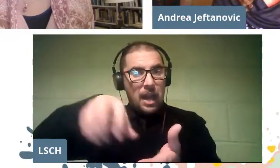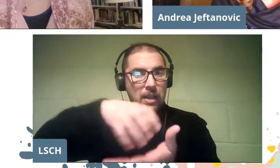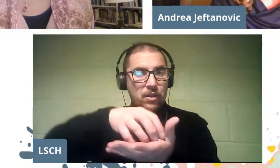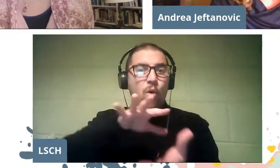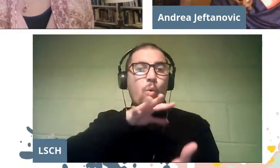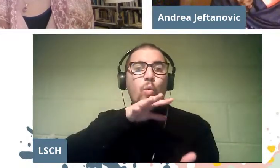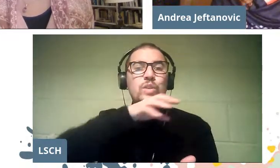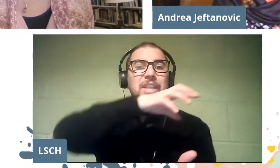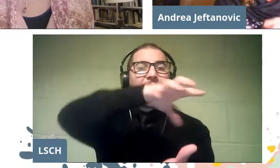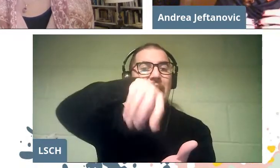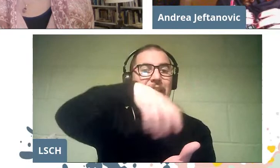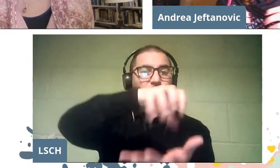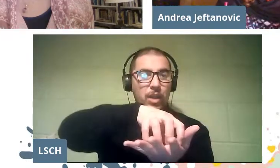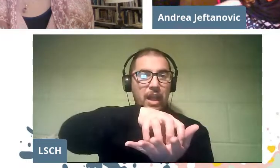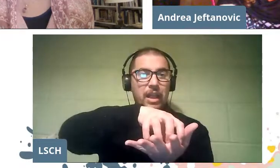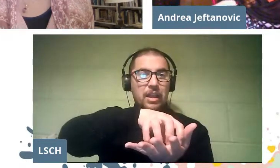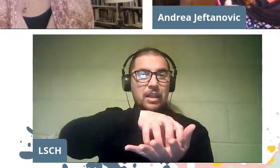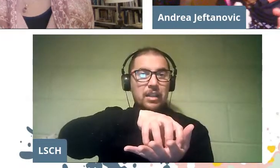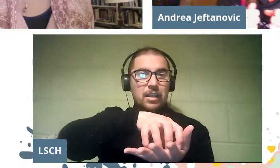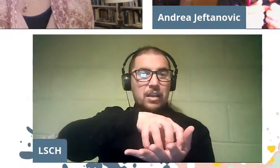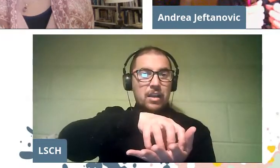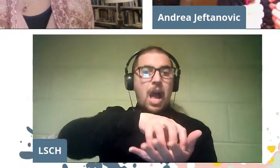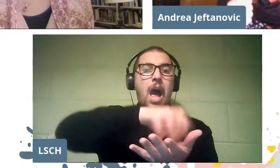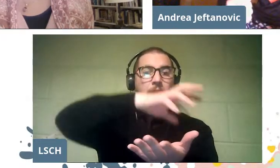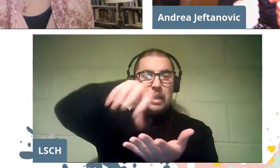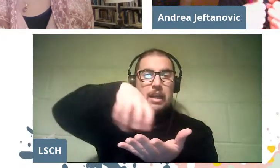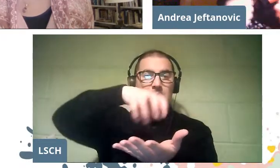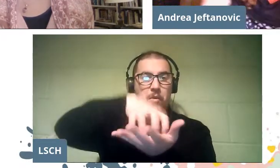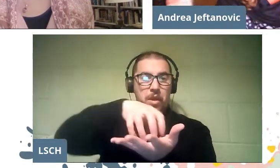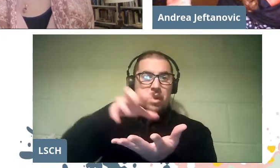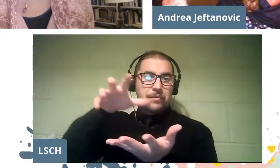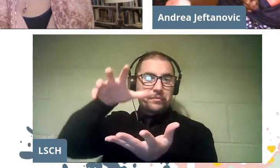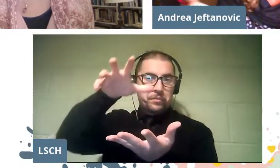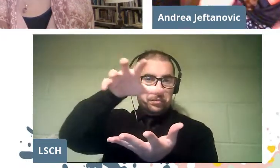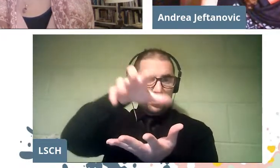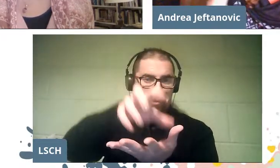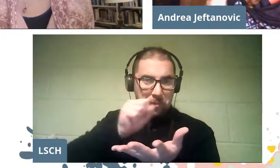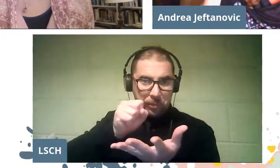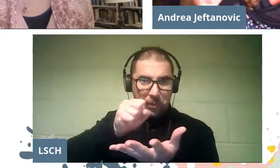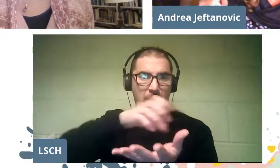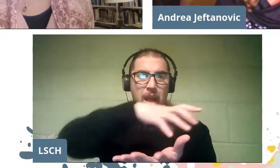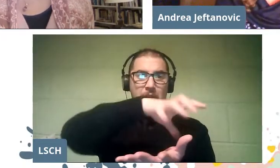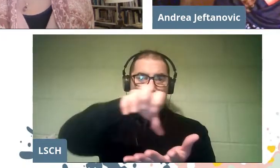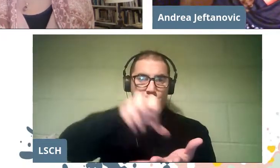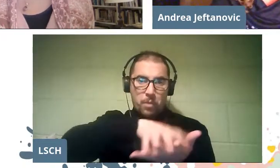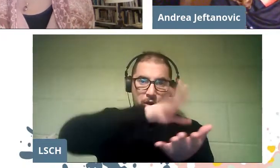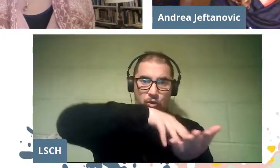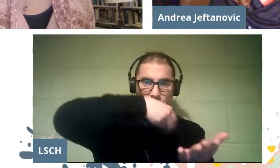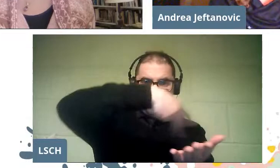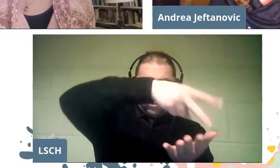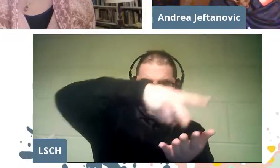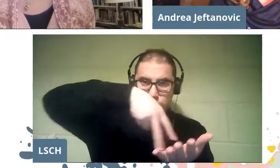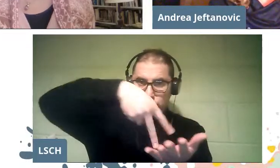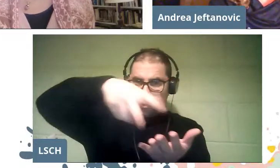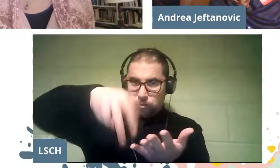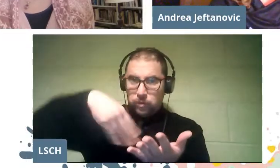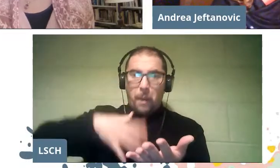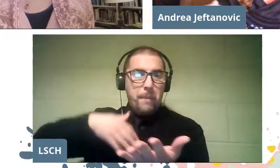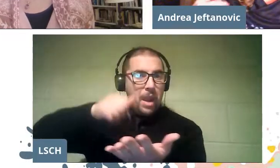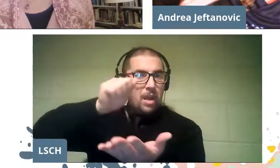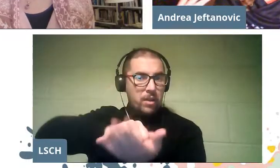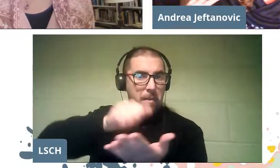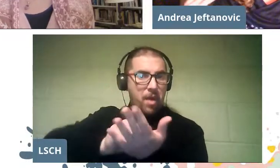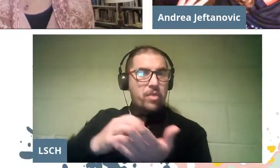la ciudad, que la ciudad sea una especie de lienzo donde yo inscribo mi demanda